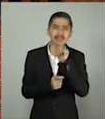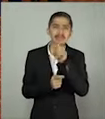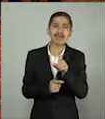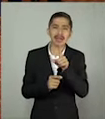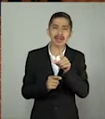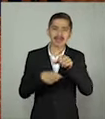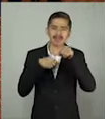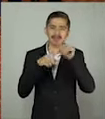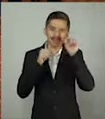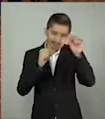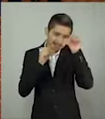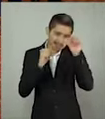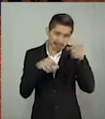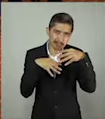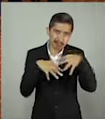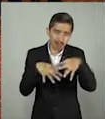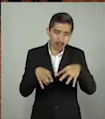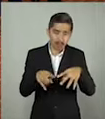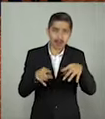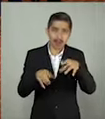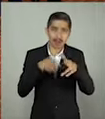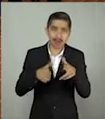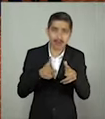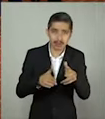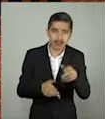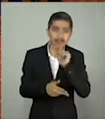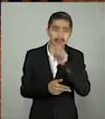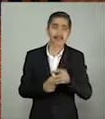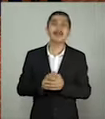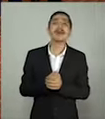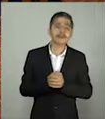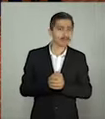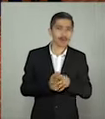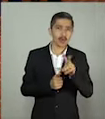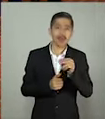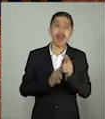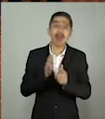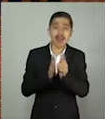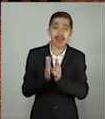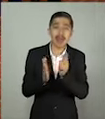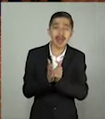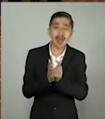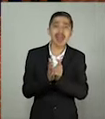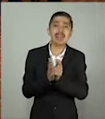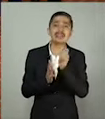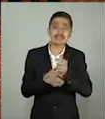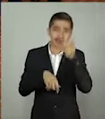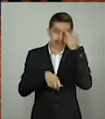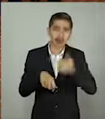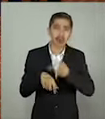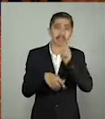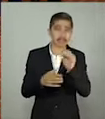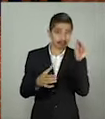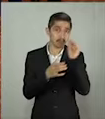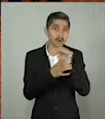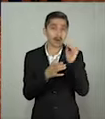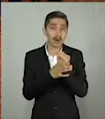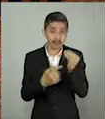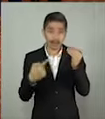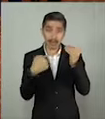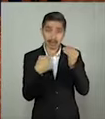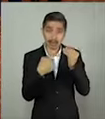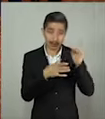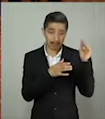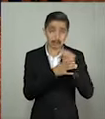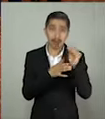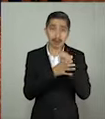y obstaculización de las vías. No aplicar la ley a quien le corresponda es una omisión, y la omisión